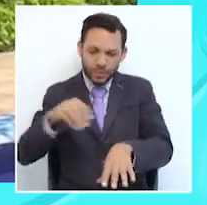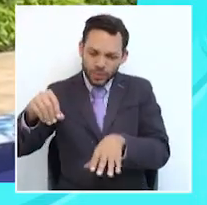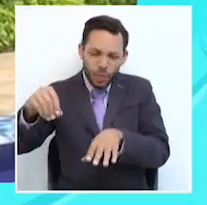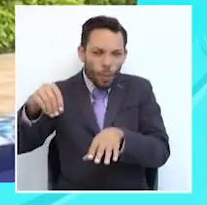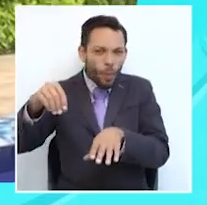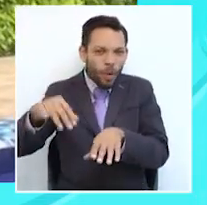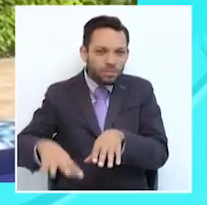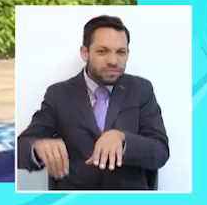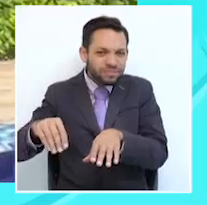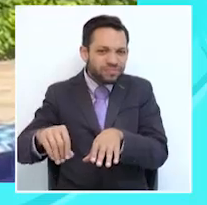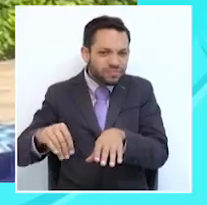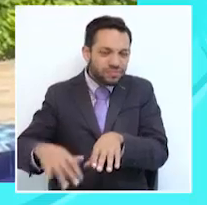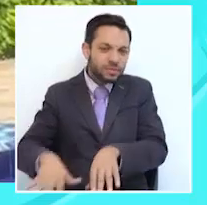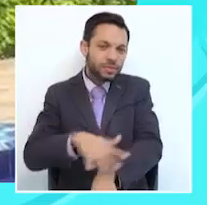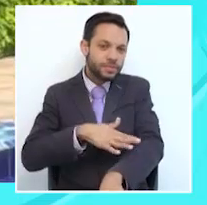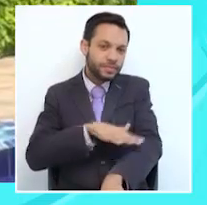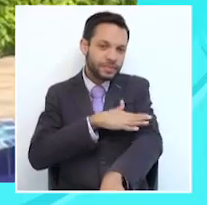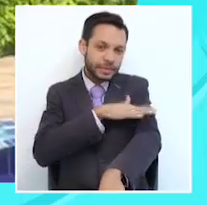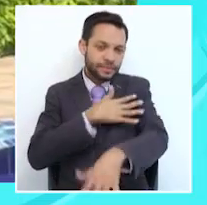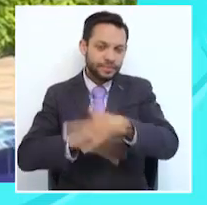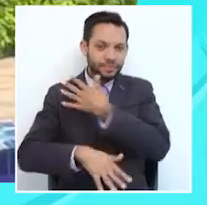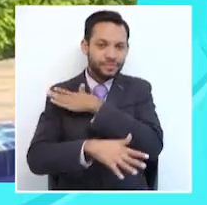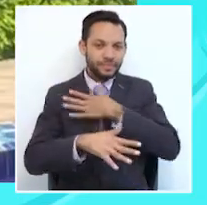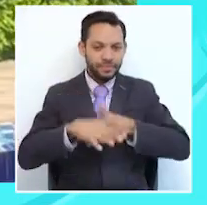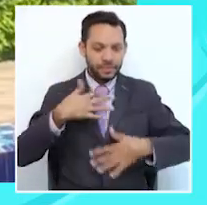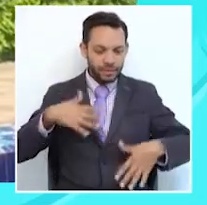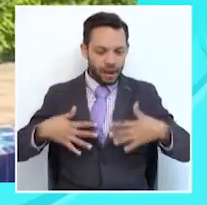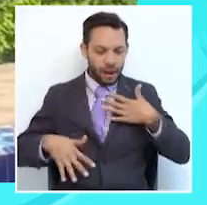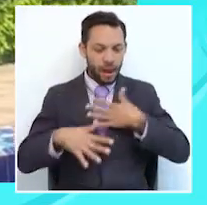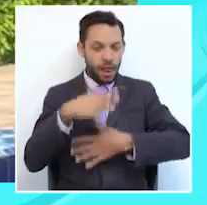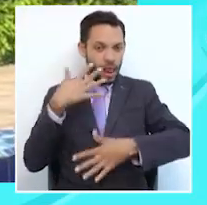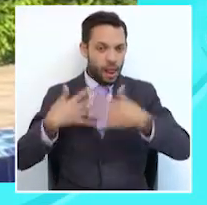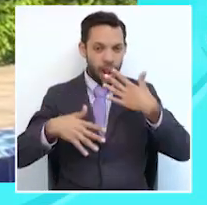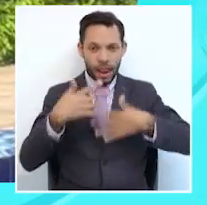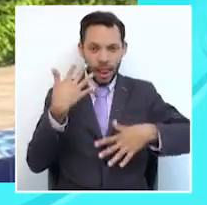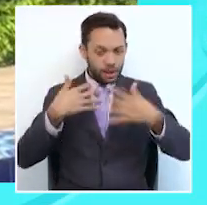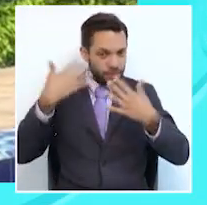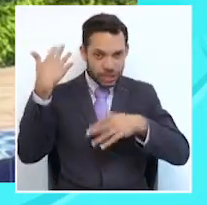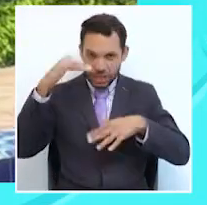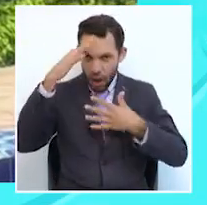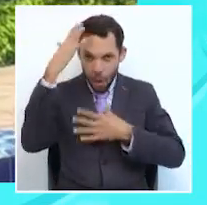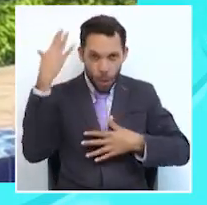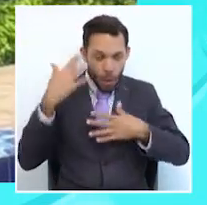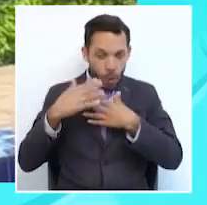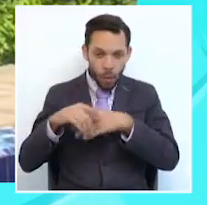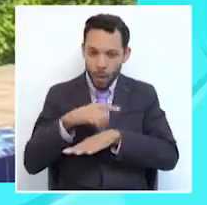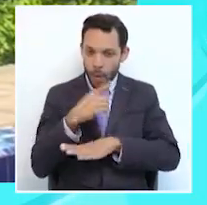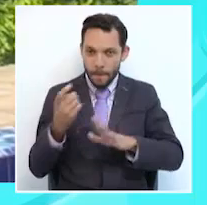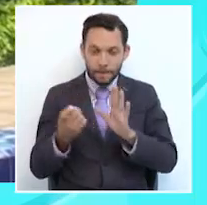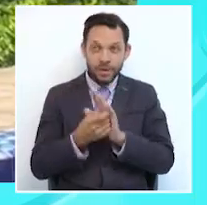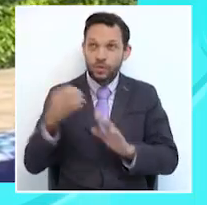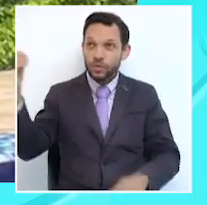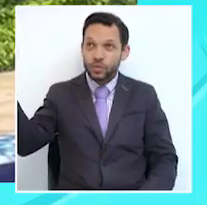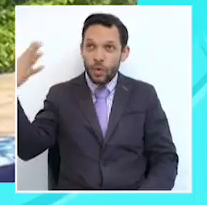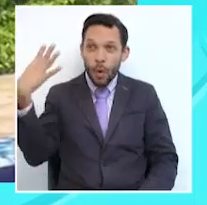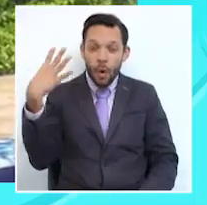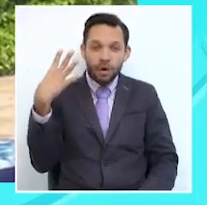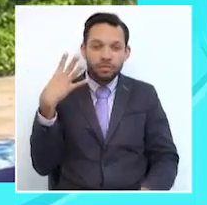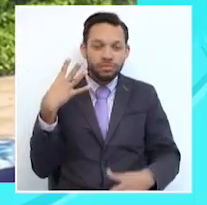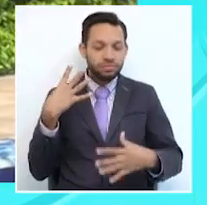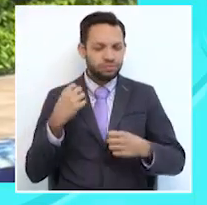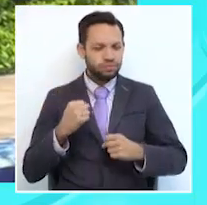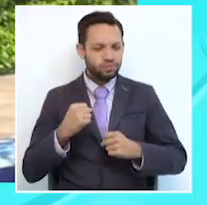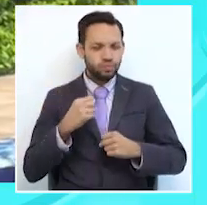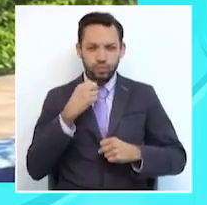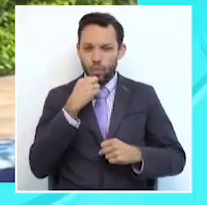un suero de minerales cuando la persona se aplica esto y se seca al sol parte de sus